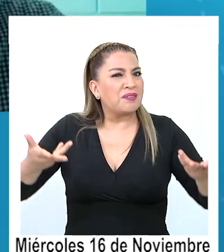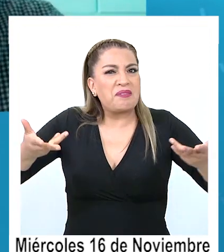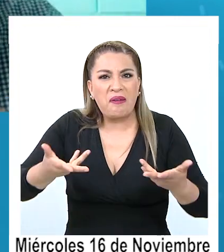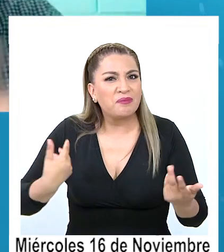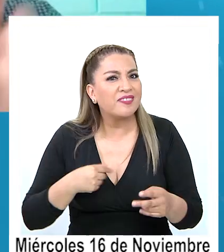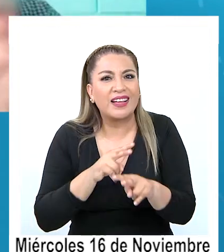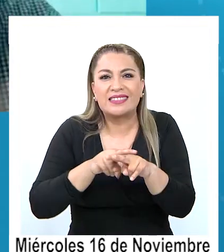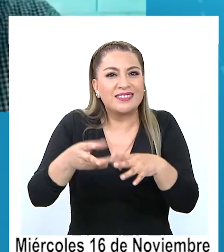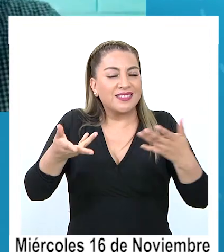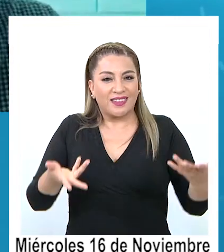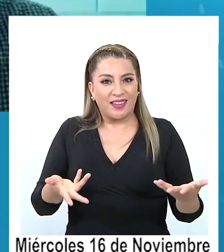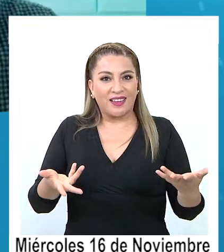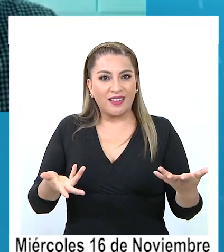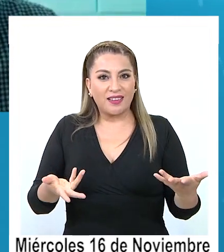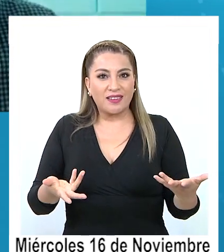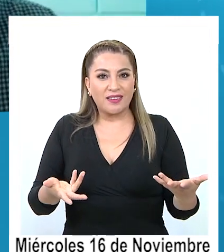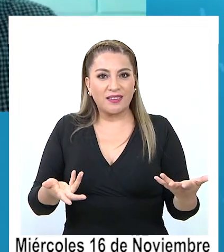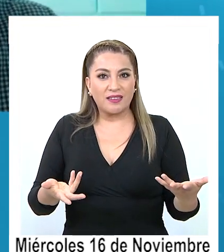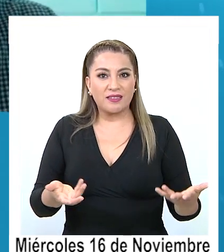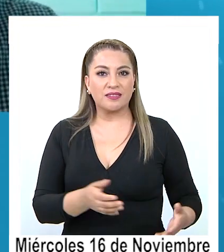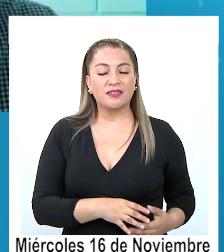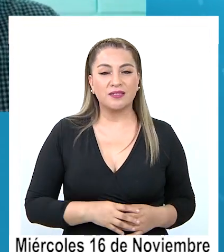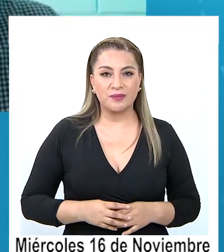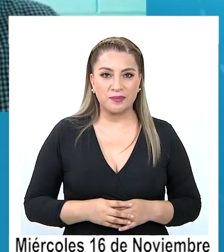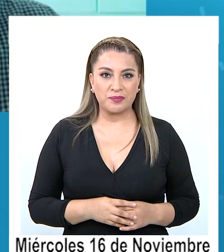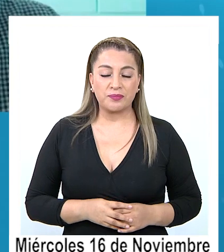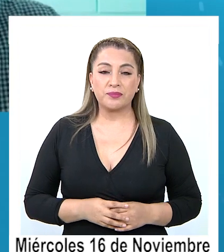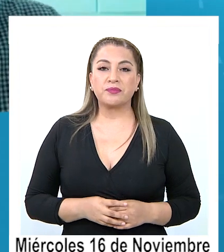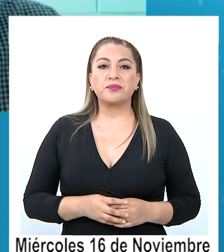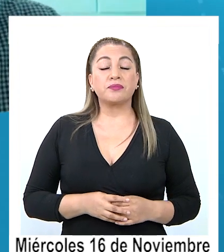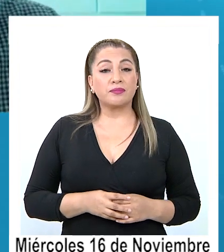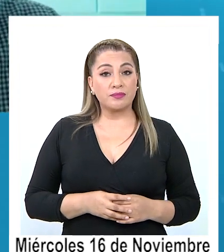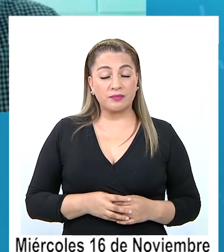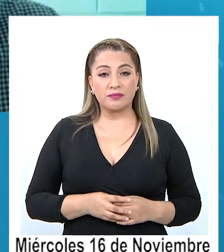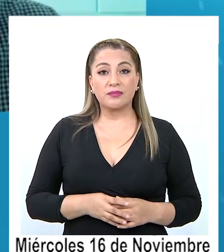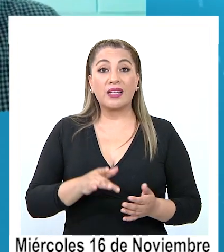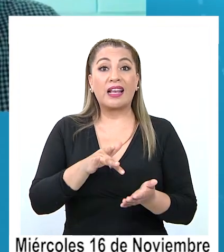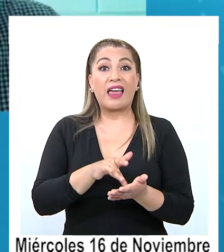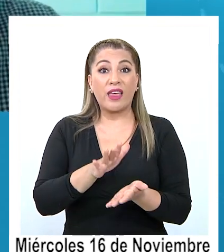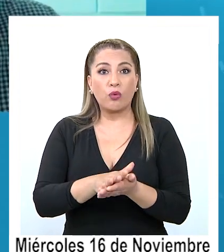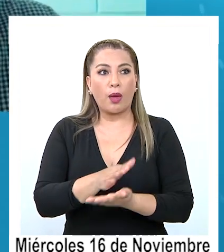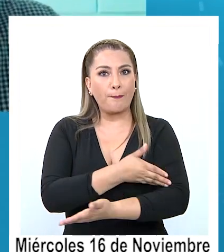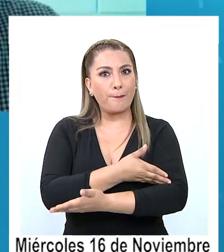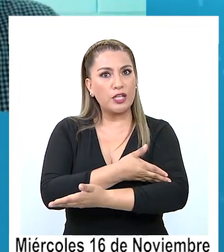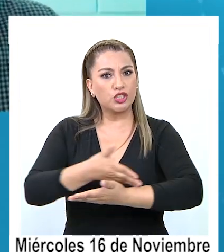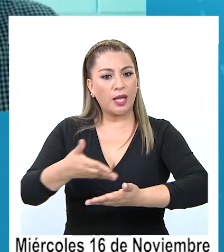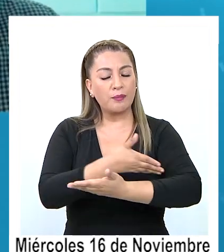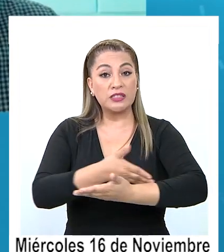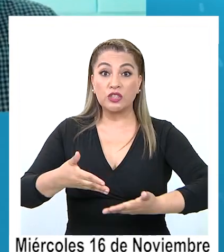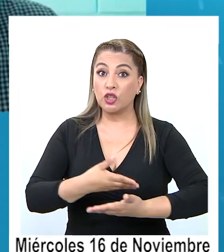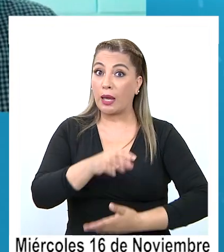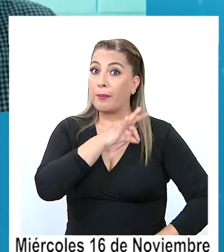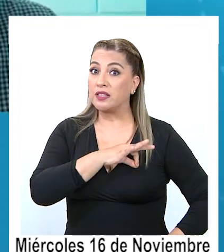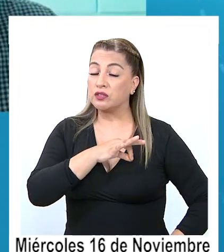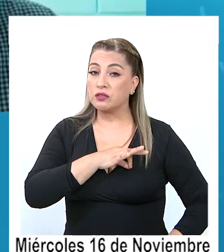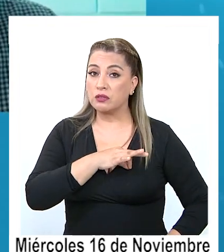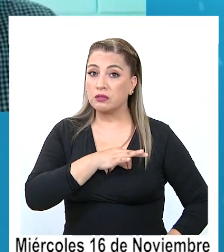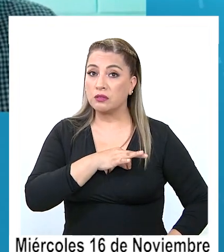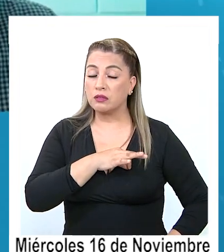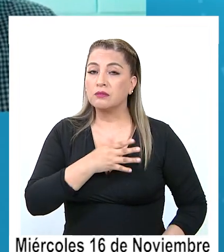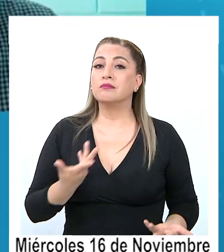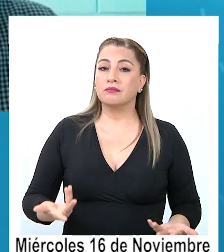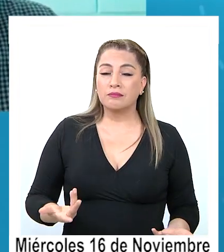se va a tratar de pesquisar esos casos? La deuda millonaria, efectivamente, hay muchas, lamentablemente, no son